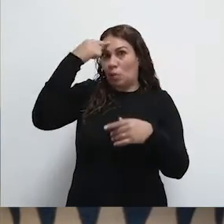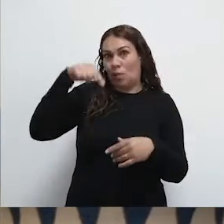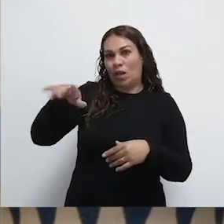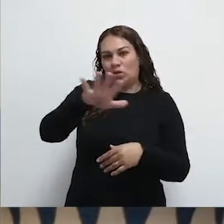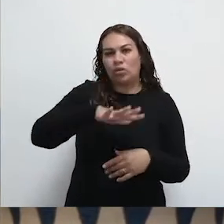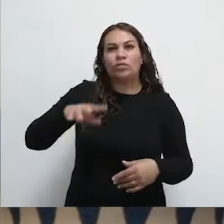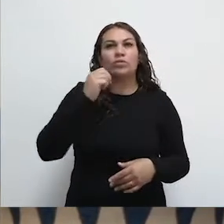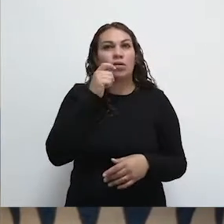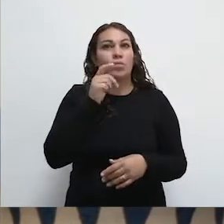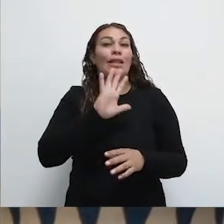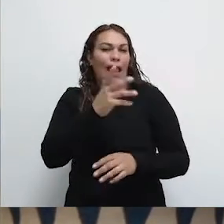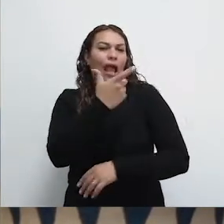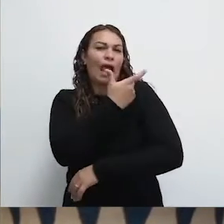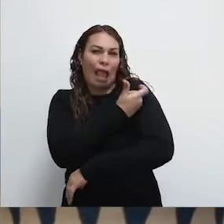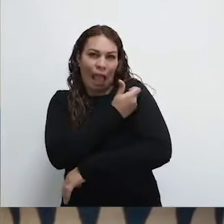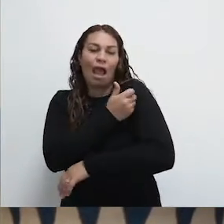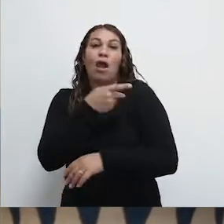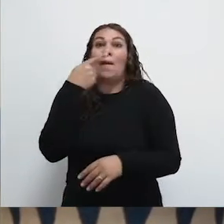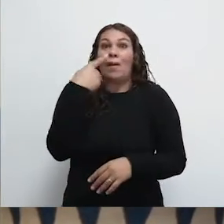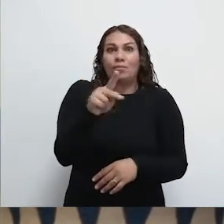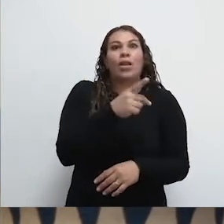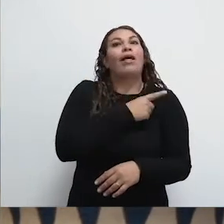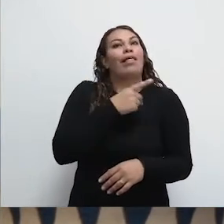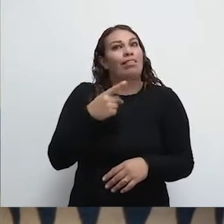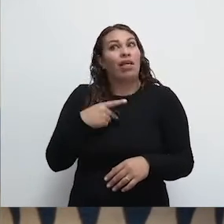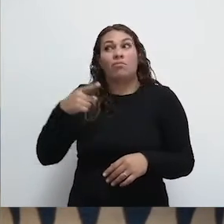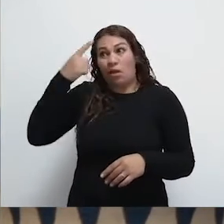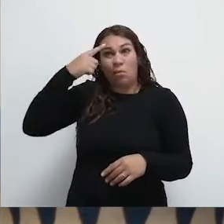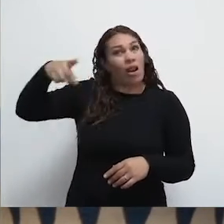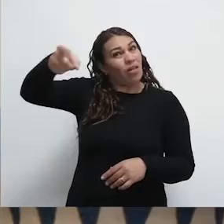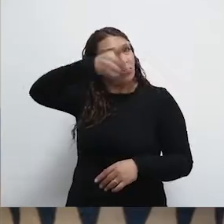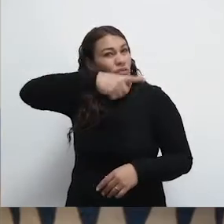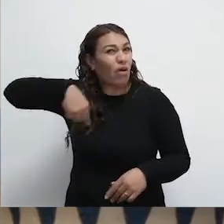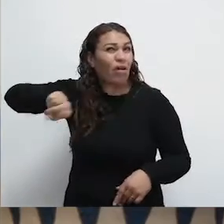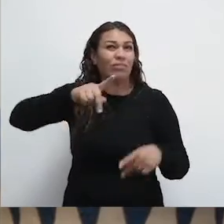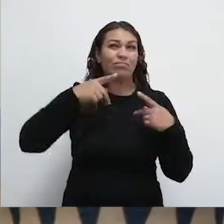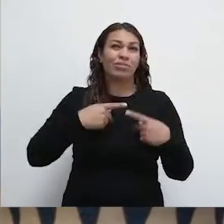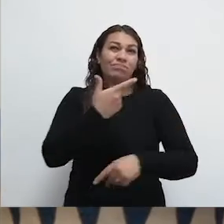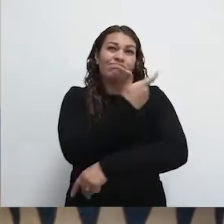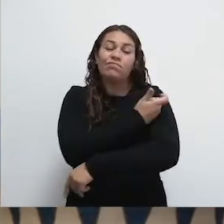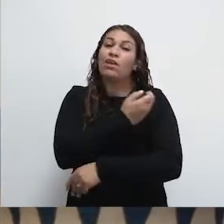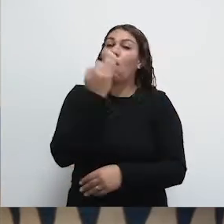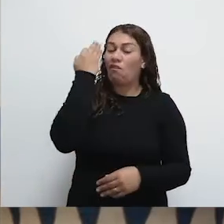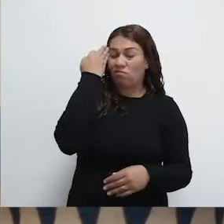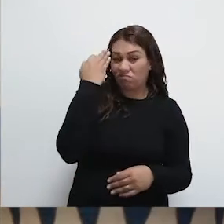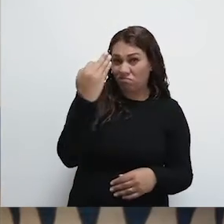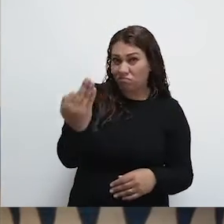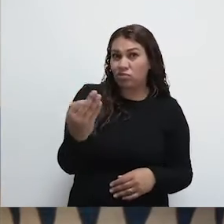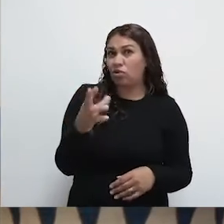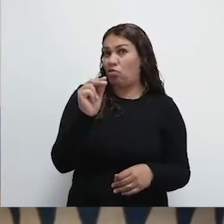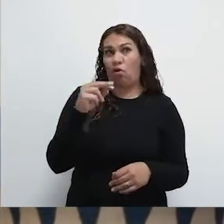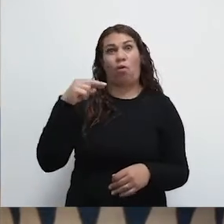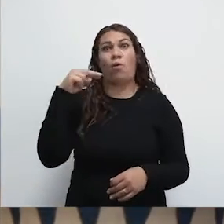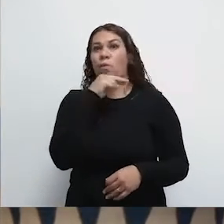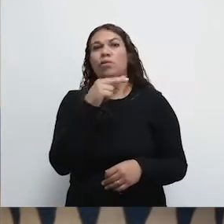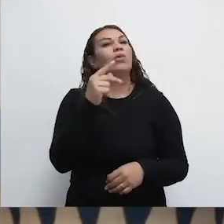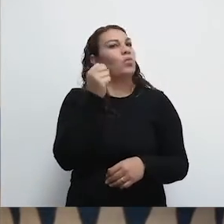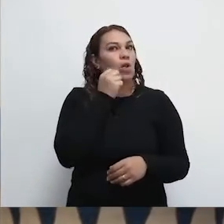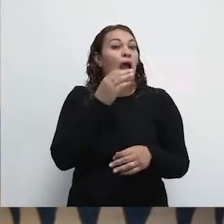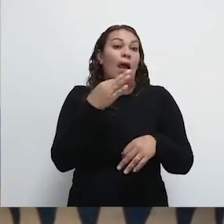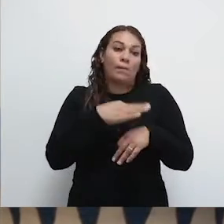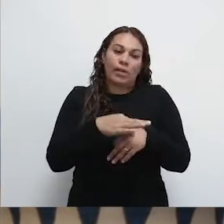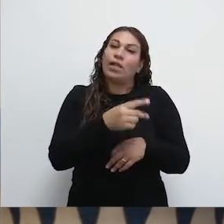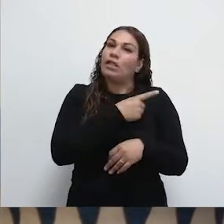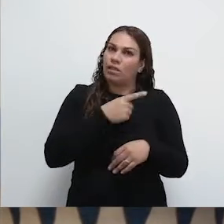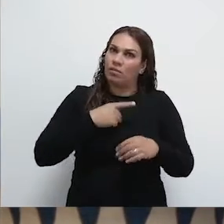economía si bien hay una vacuna aún falta para que sea aplicada a todas las personas por lo tanto sigamos cuidando nos